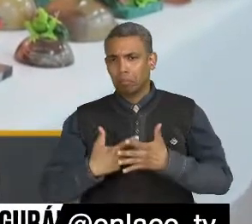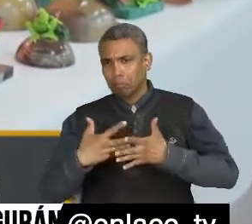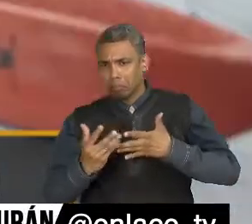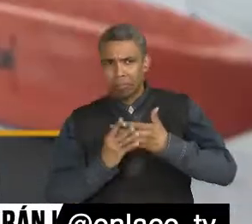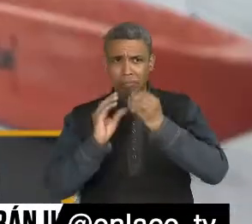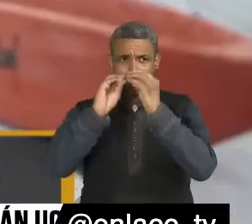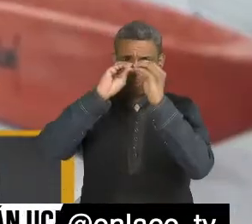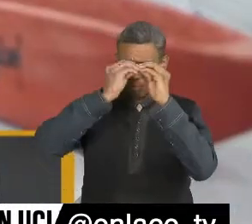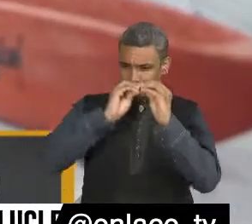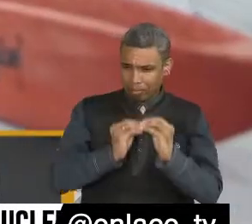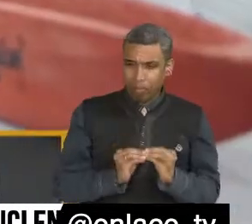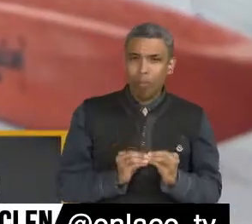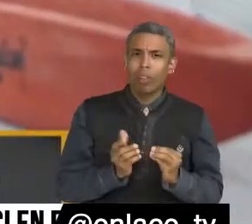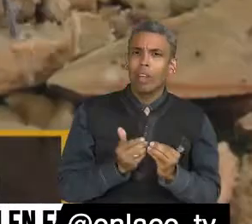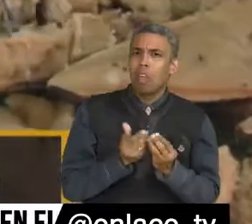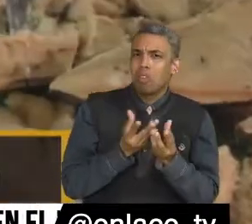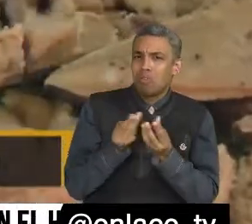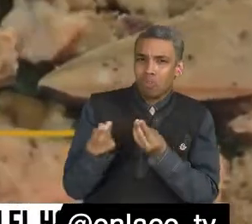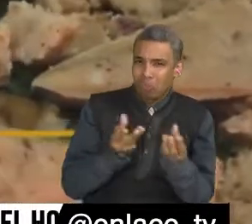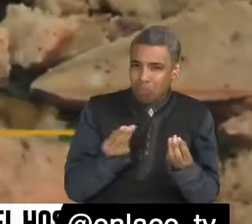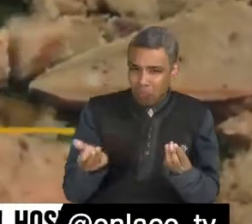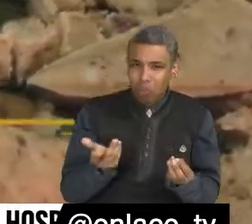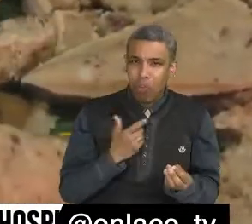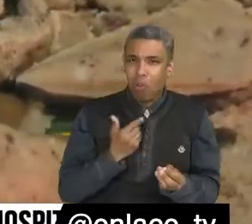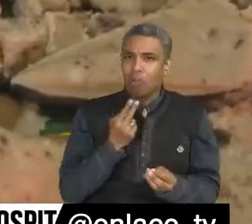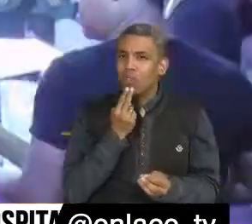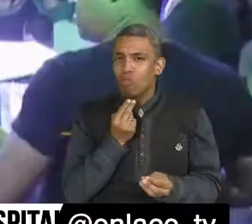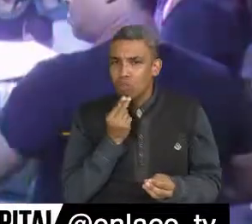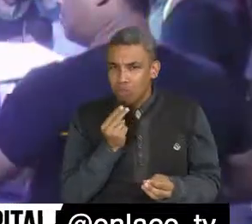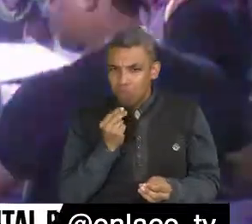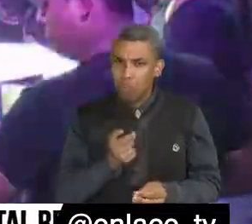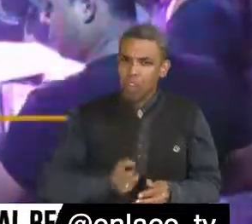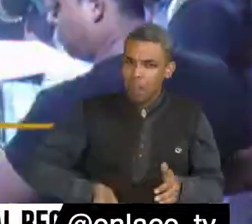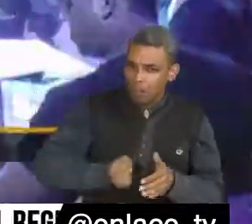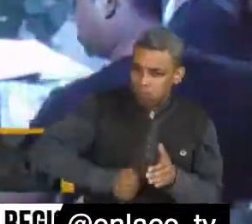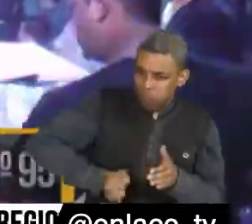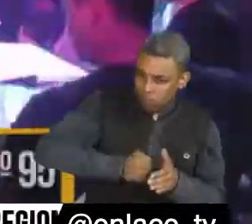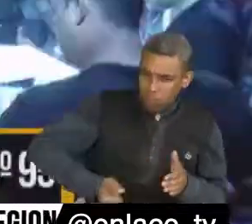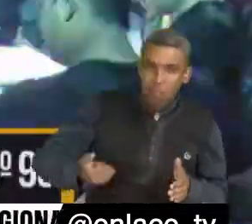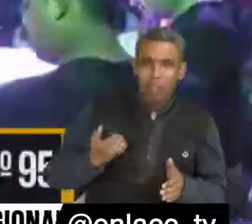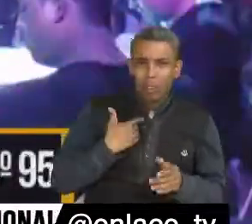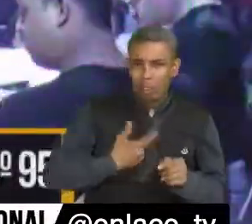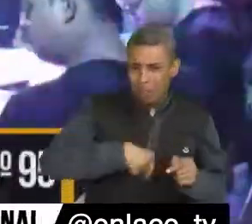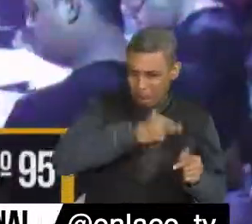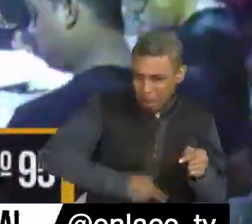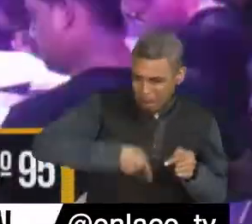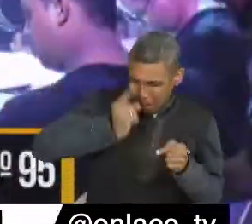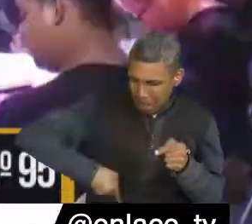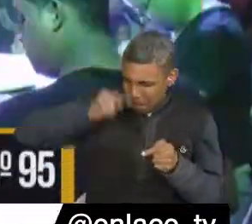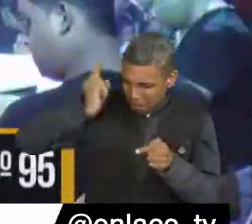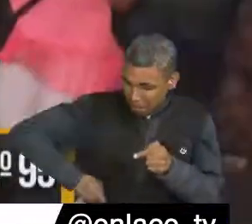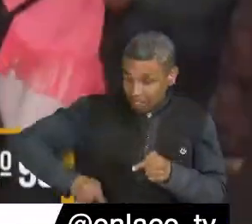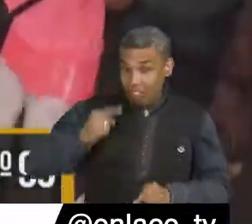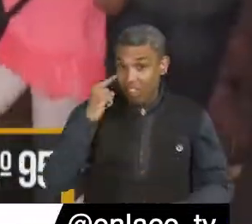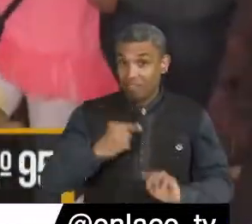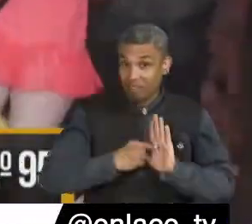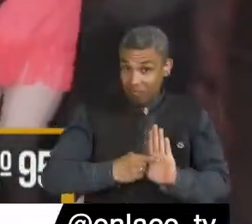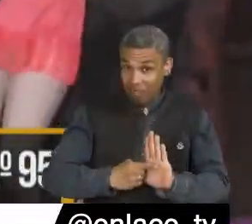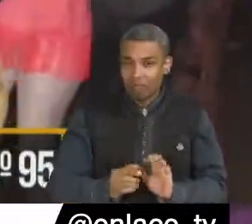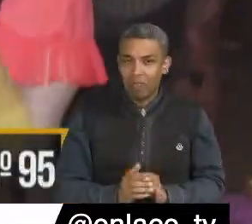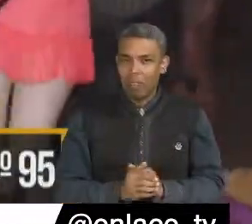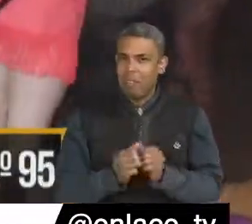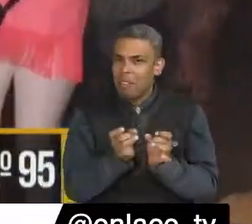agrupaciones musicales, dulceras, bolleras y todo el sector cultural se convertirán en los protagonistas para celebrar esta tradicional